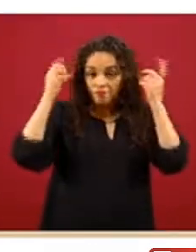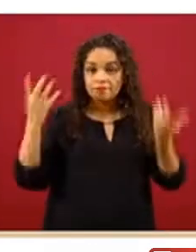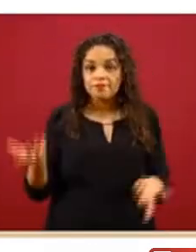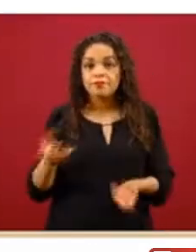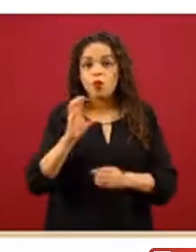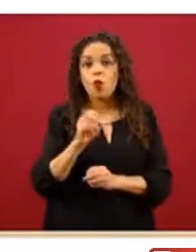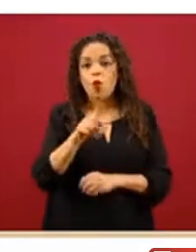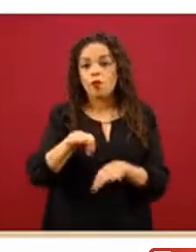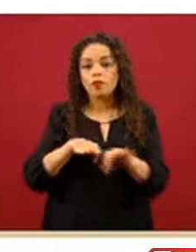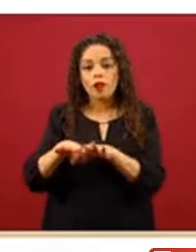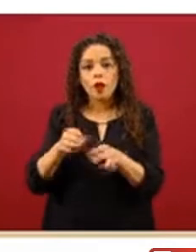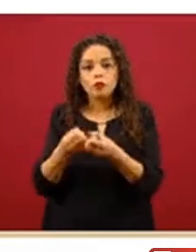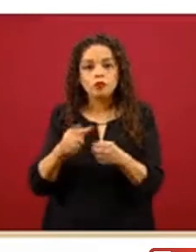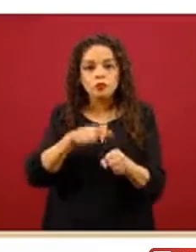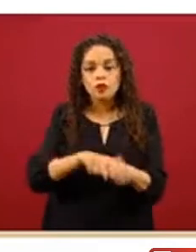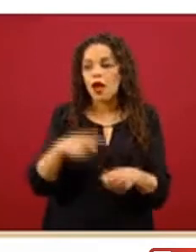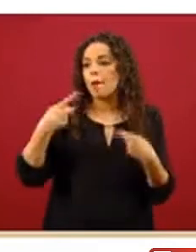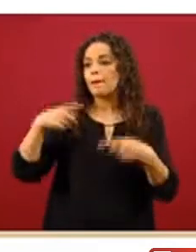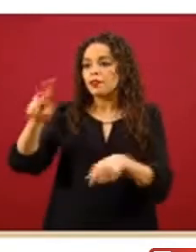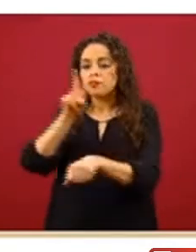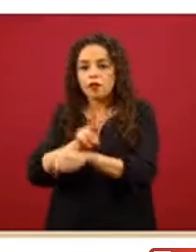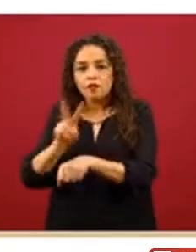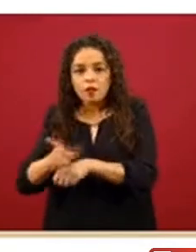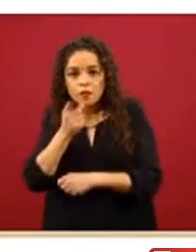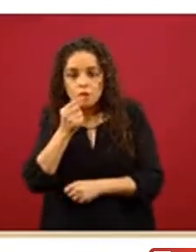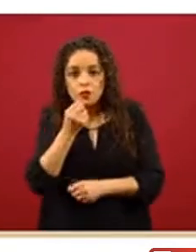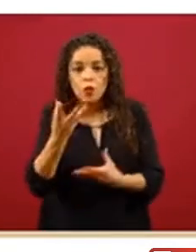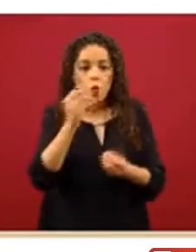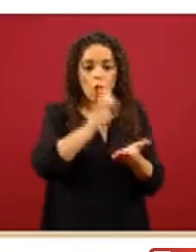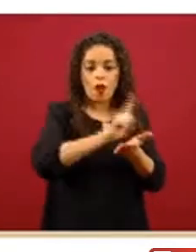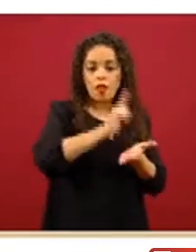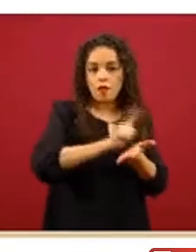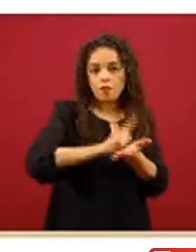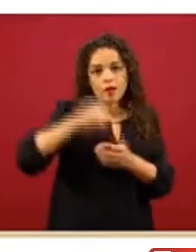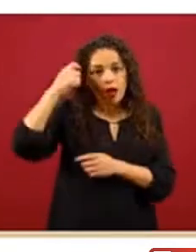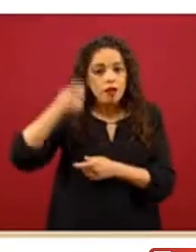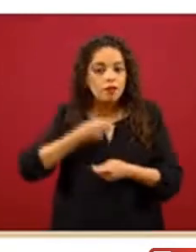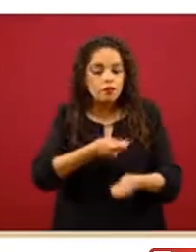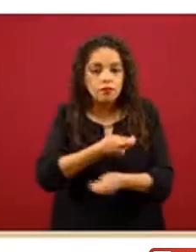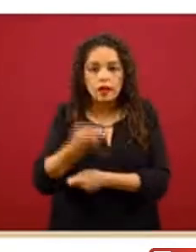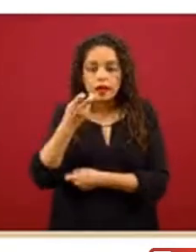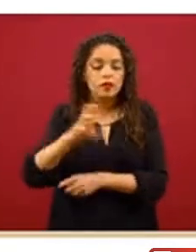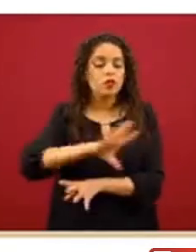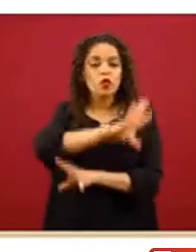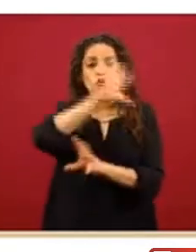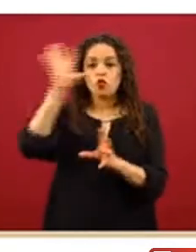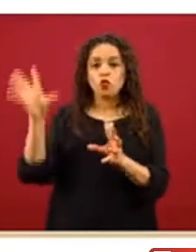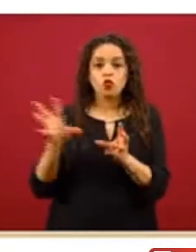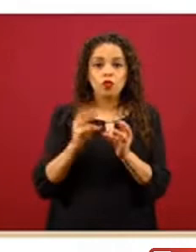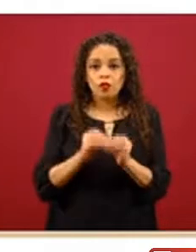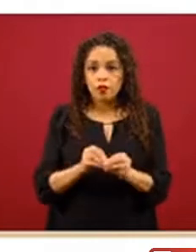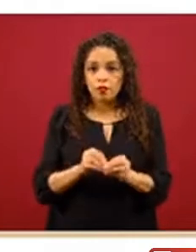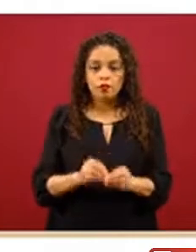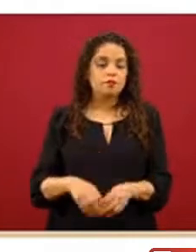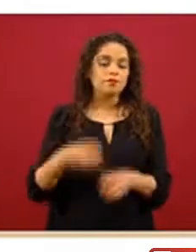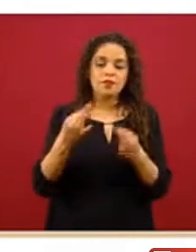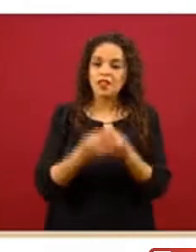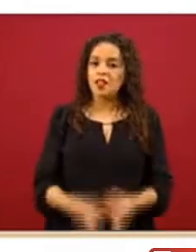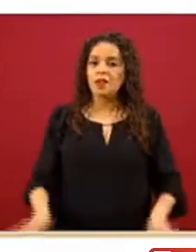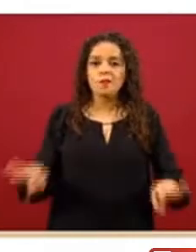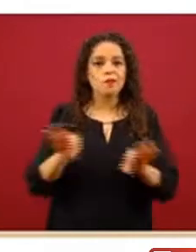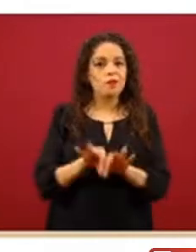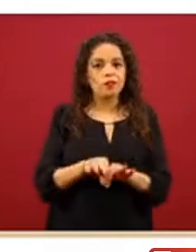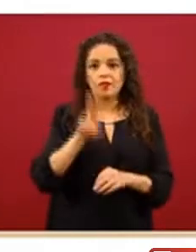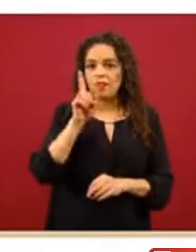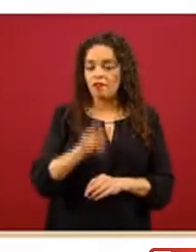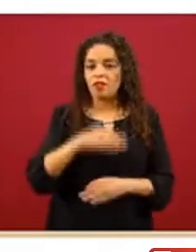el vigilante, el que realiza la limpieza de nuestras unidades, todo el personal de salud es extraordinariamente importante.